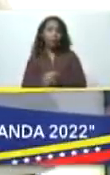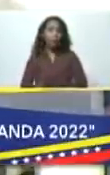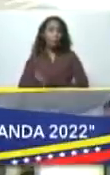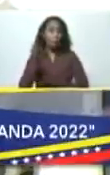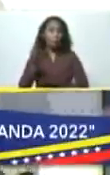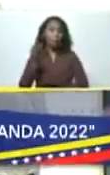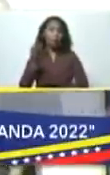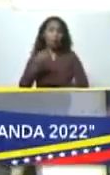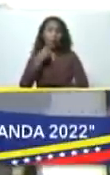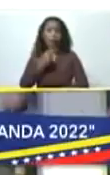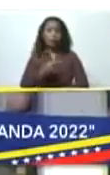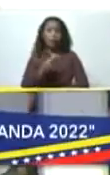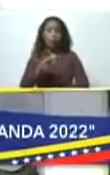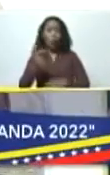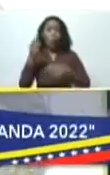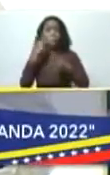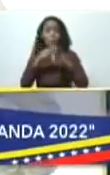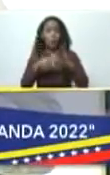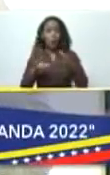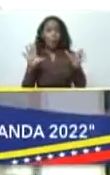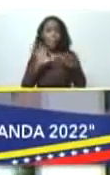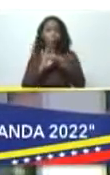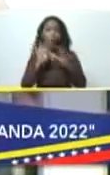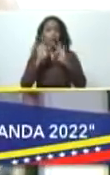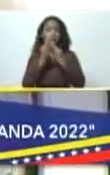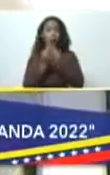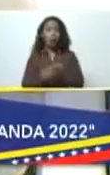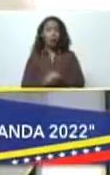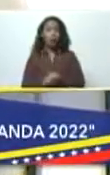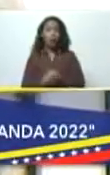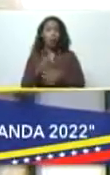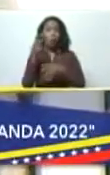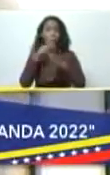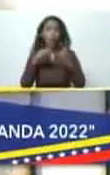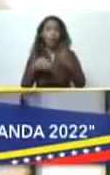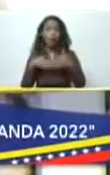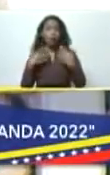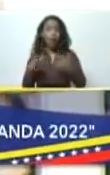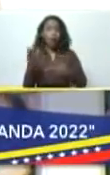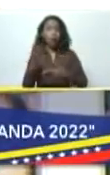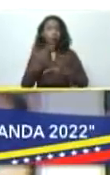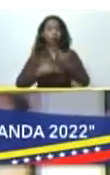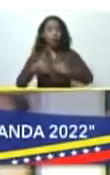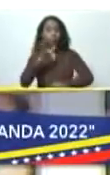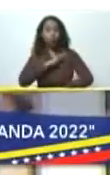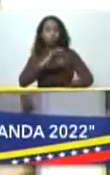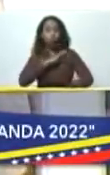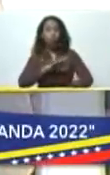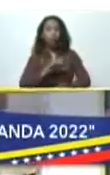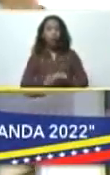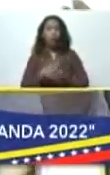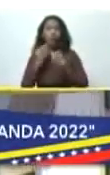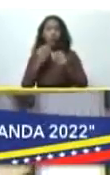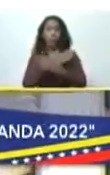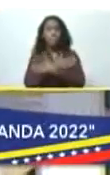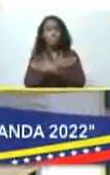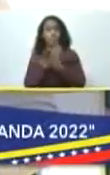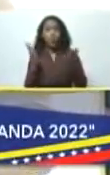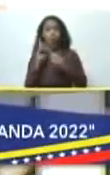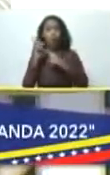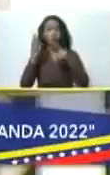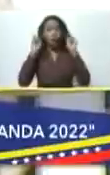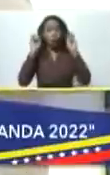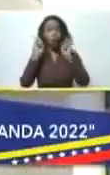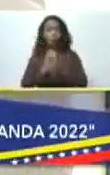importante decirlo, es un rubro que vincula a la familia, es un rubro que socializa, hay mucha solidaridad en este